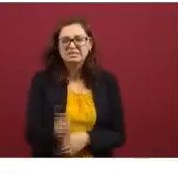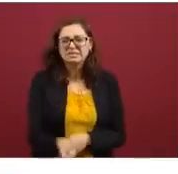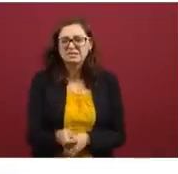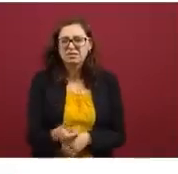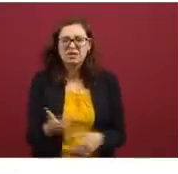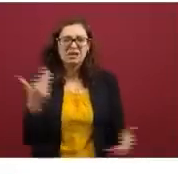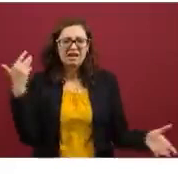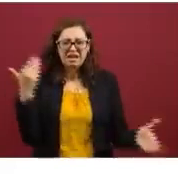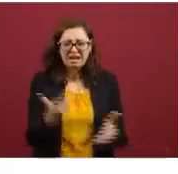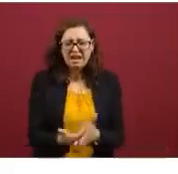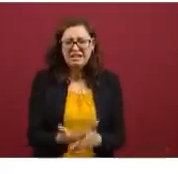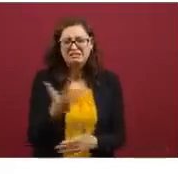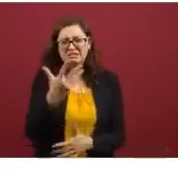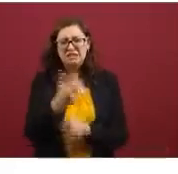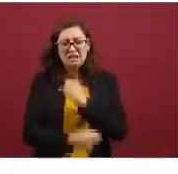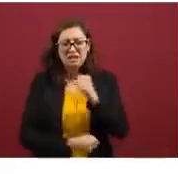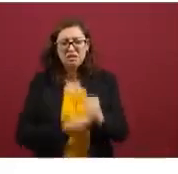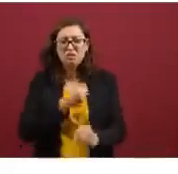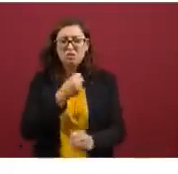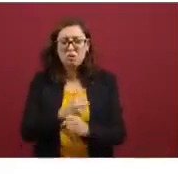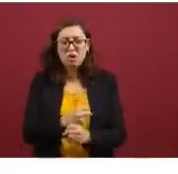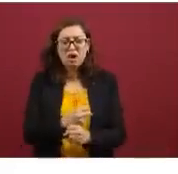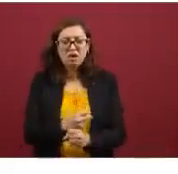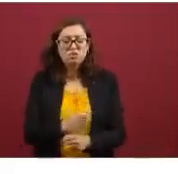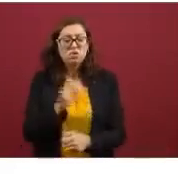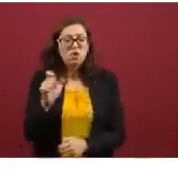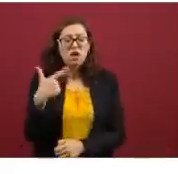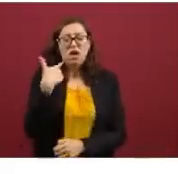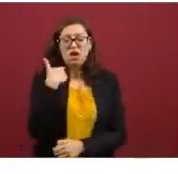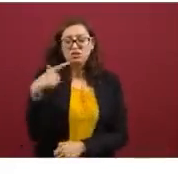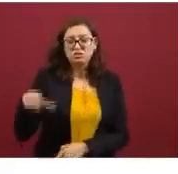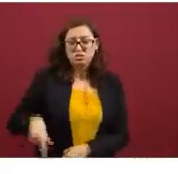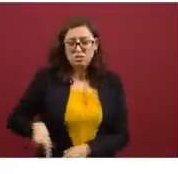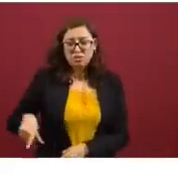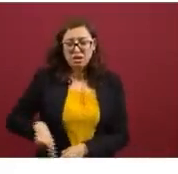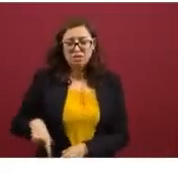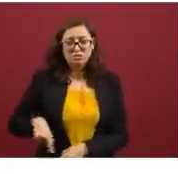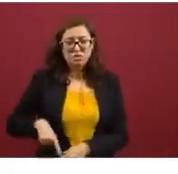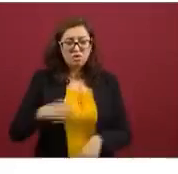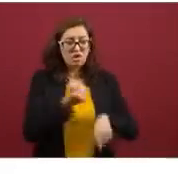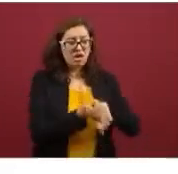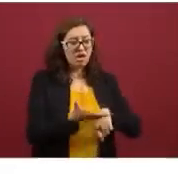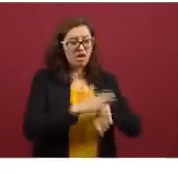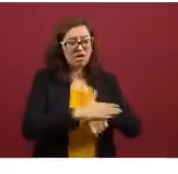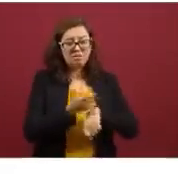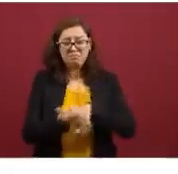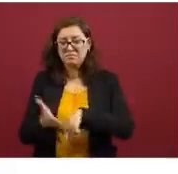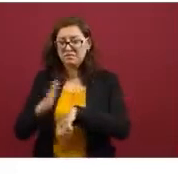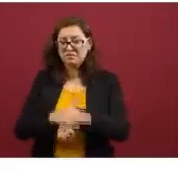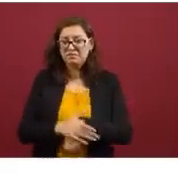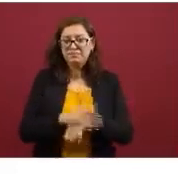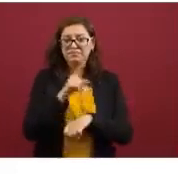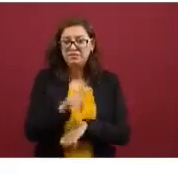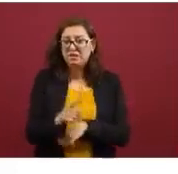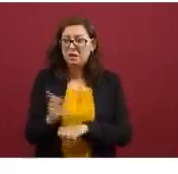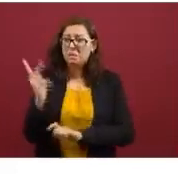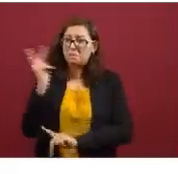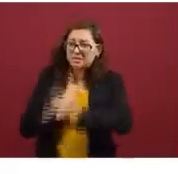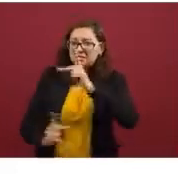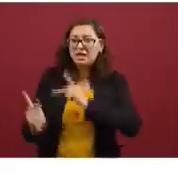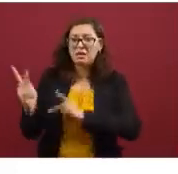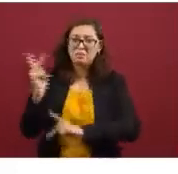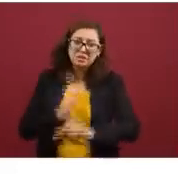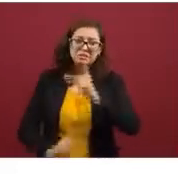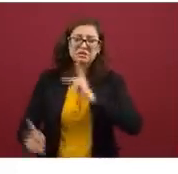apenas 5 años, las administraciones anteriores de Pemex más que duplicaron la deuda de esta empresa